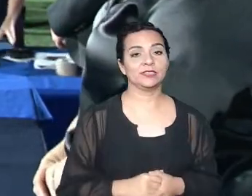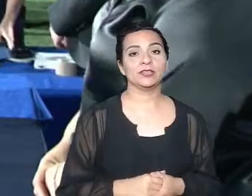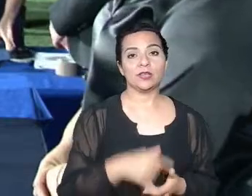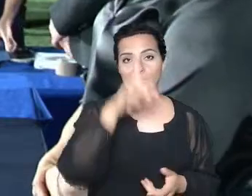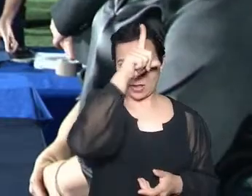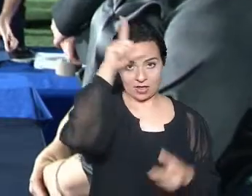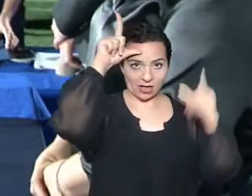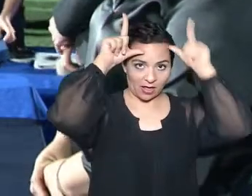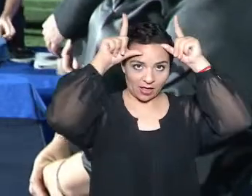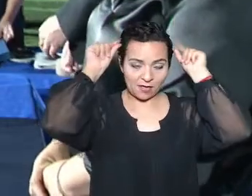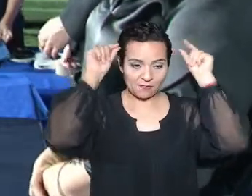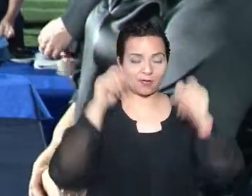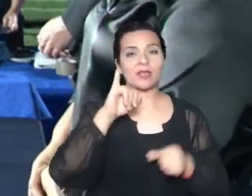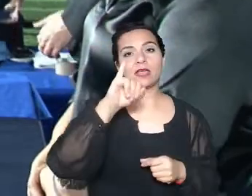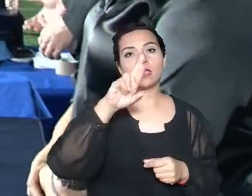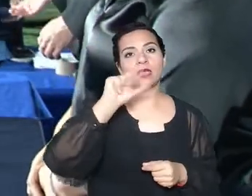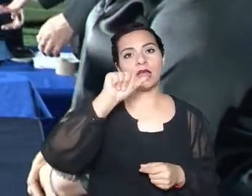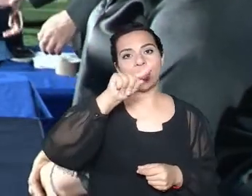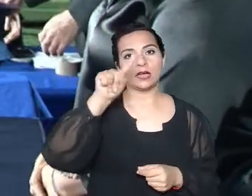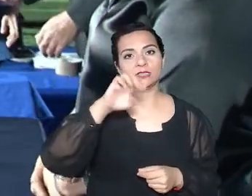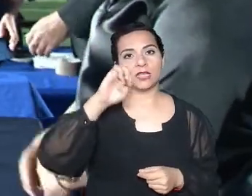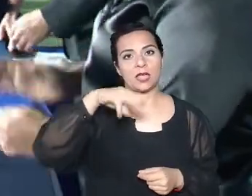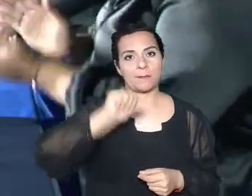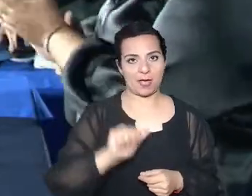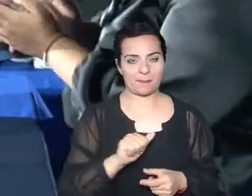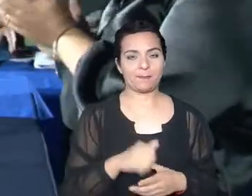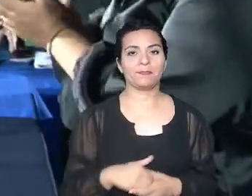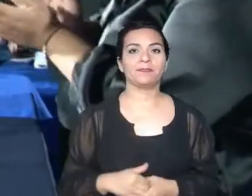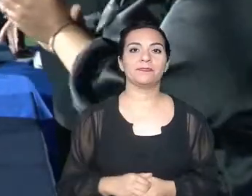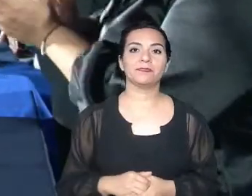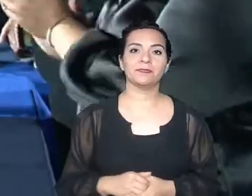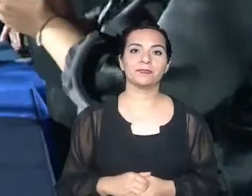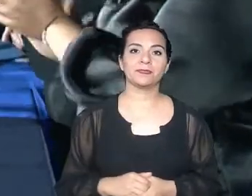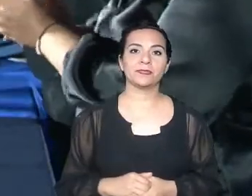enfermería, felicitamos a Iracema Moreno Barceló.